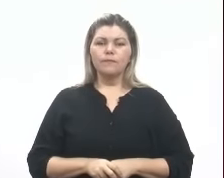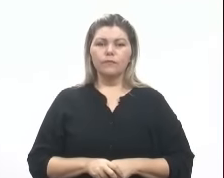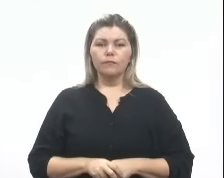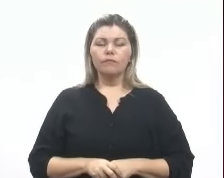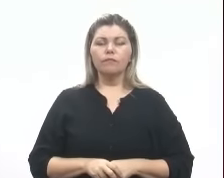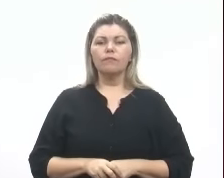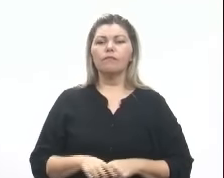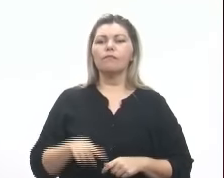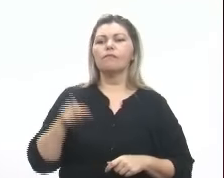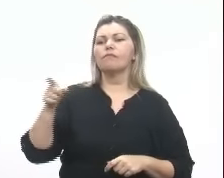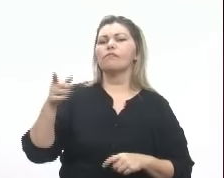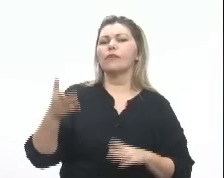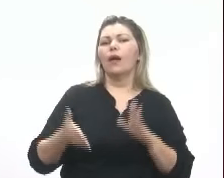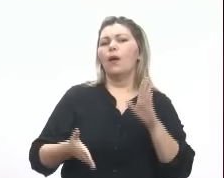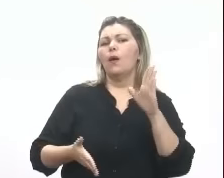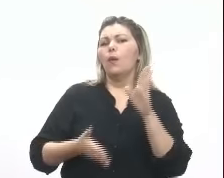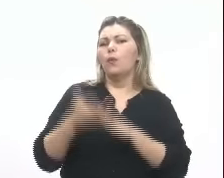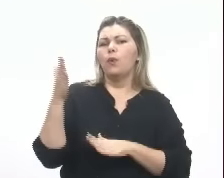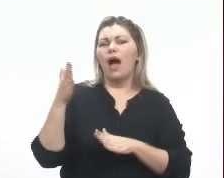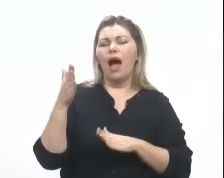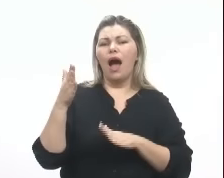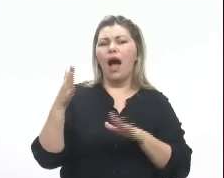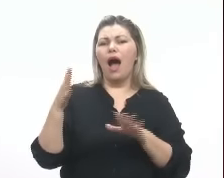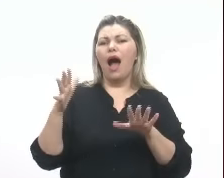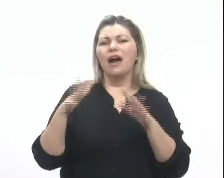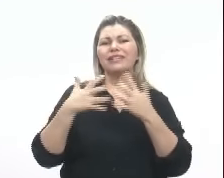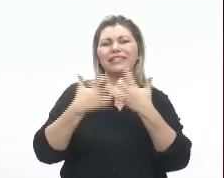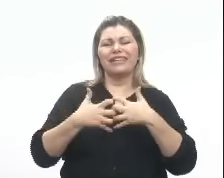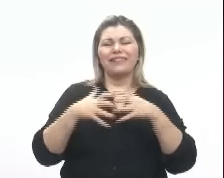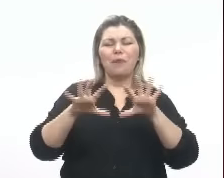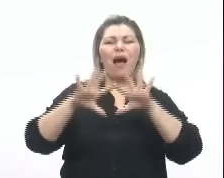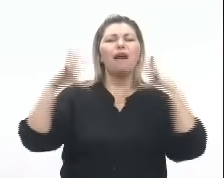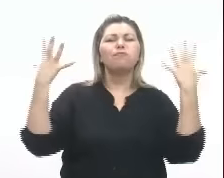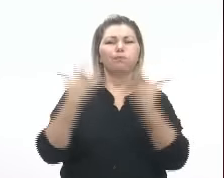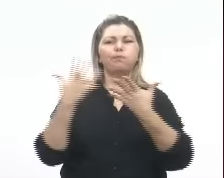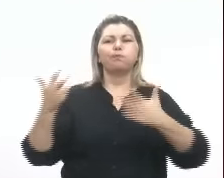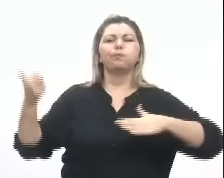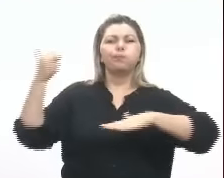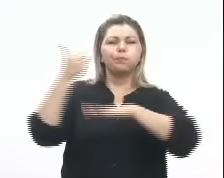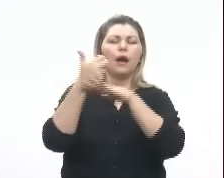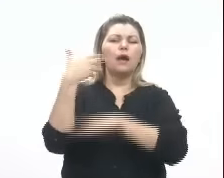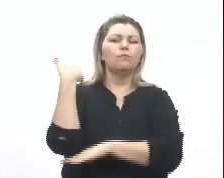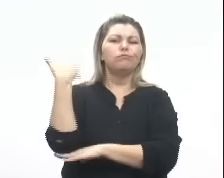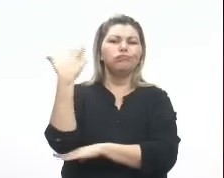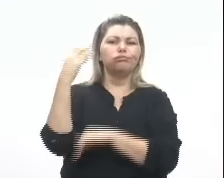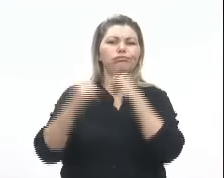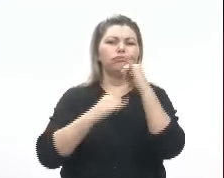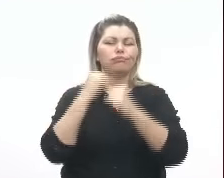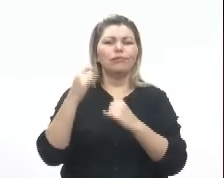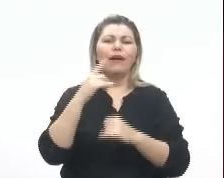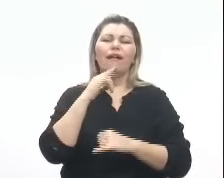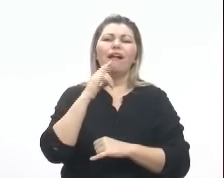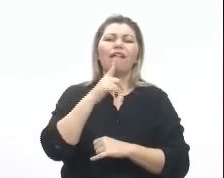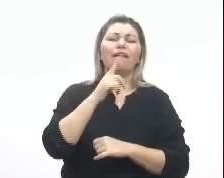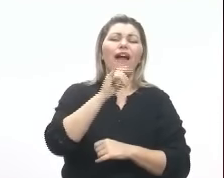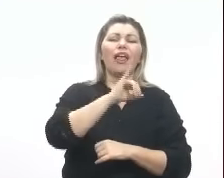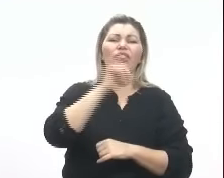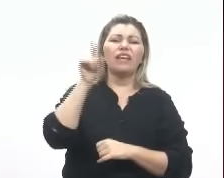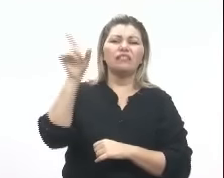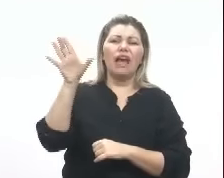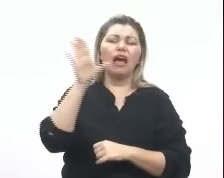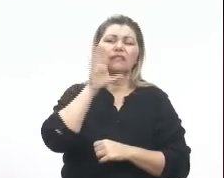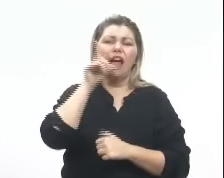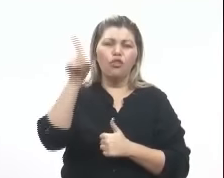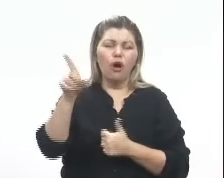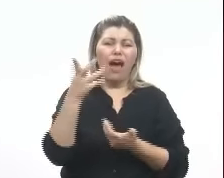Se va al sistema internacional a una conferencia donde dice, le dice a Estados Unidos, a